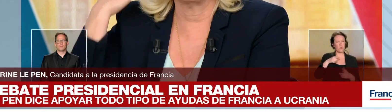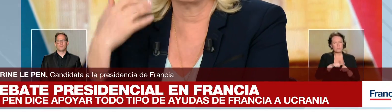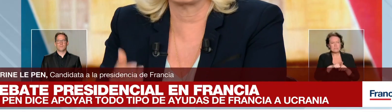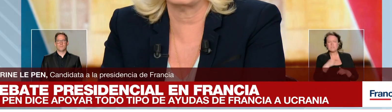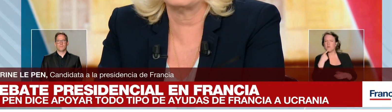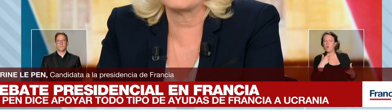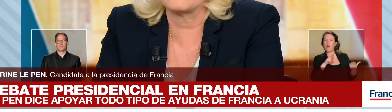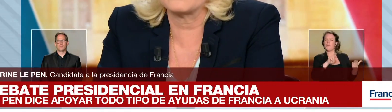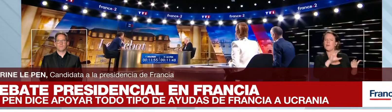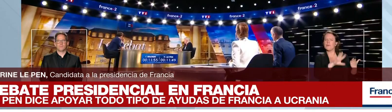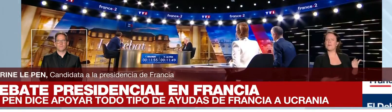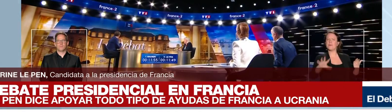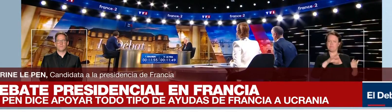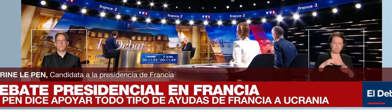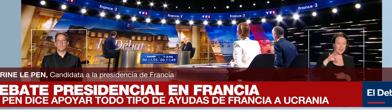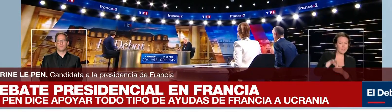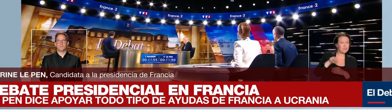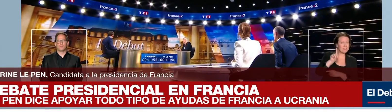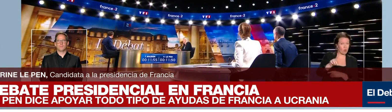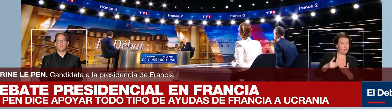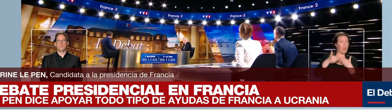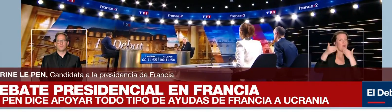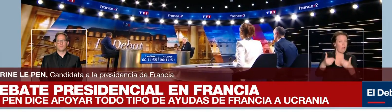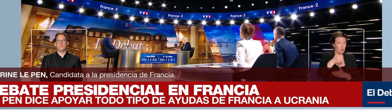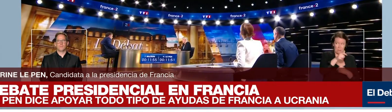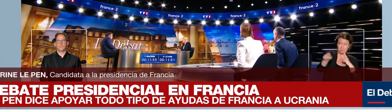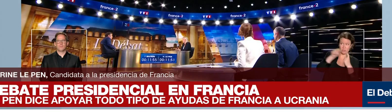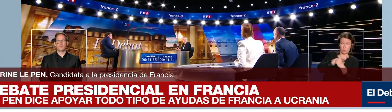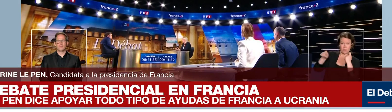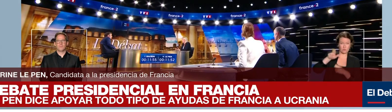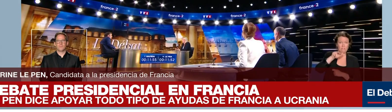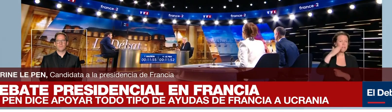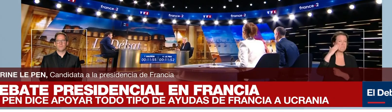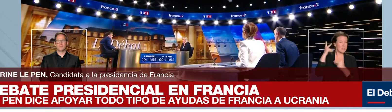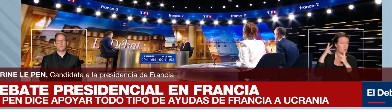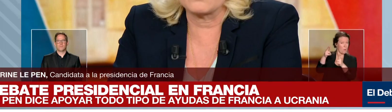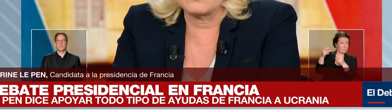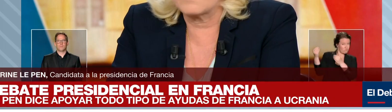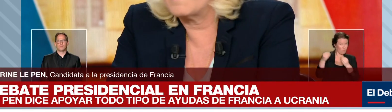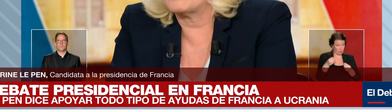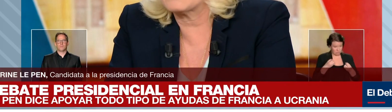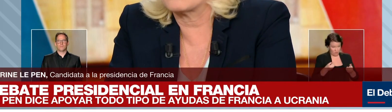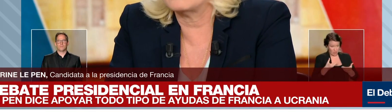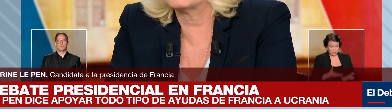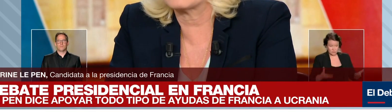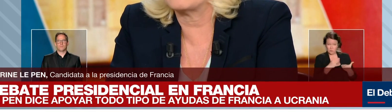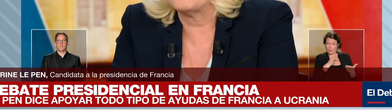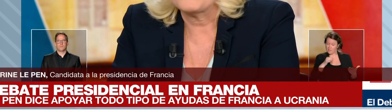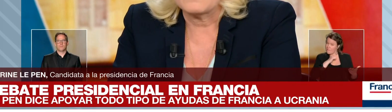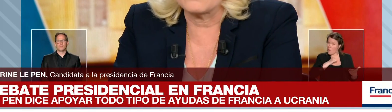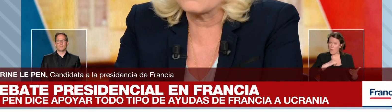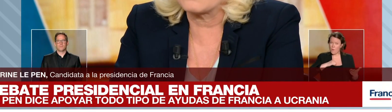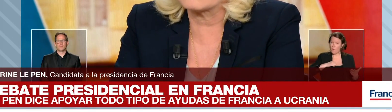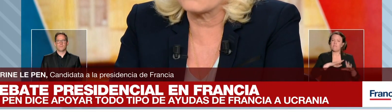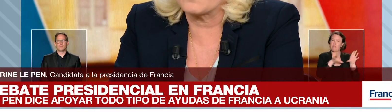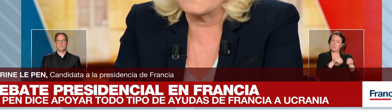la elección presidencial francesa. Pienso entonces que este bloqueo tendría consecuencias cataclísmicas, no solamente sobre